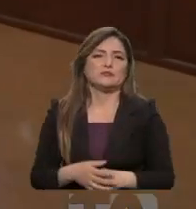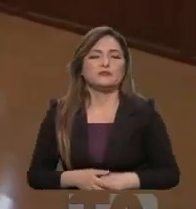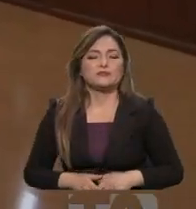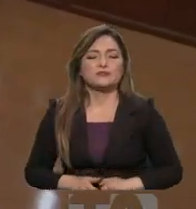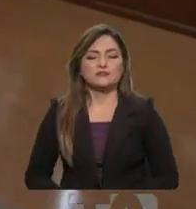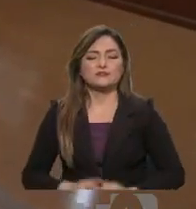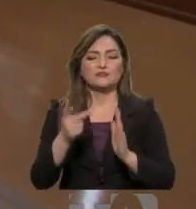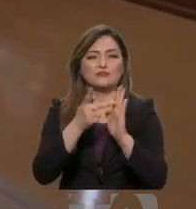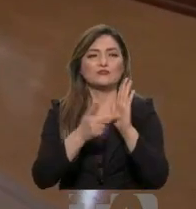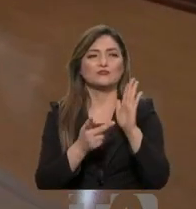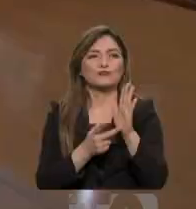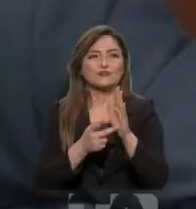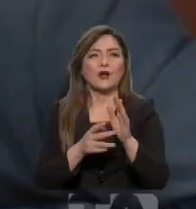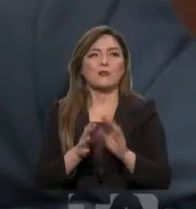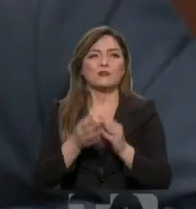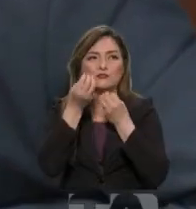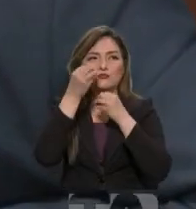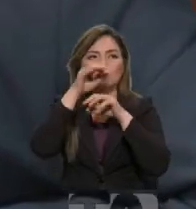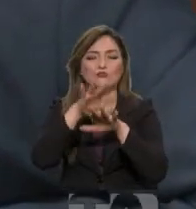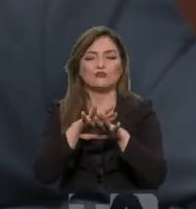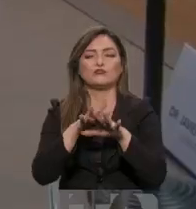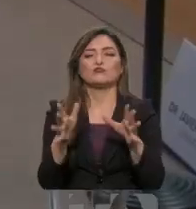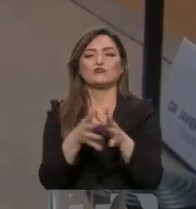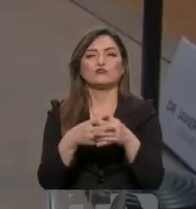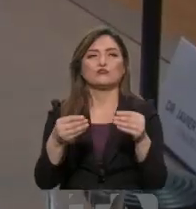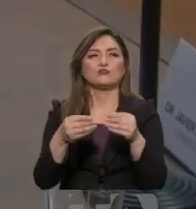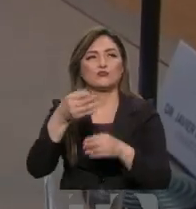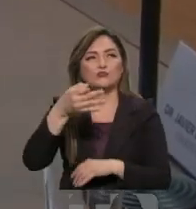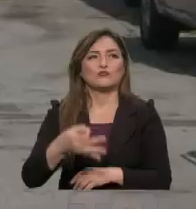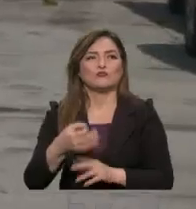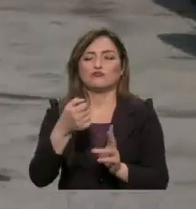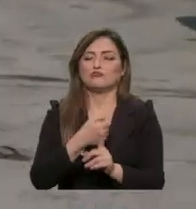se propusieron y que serán socializados para intentar llevarlos a cabo y